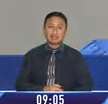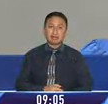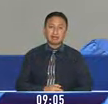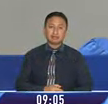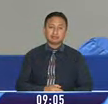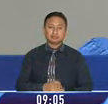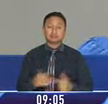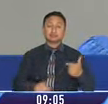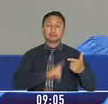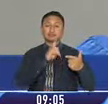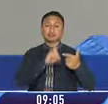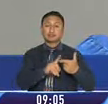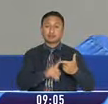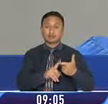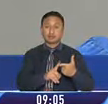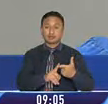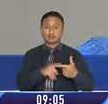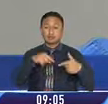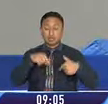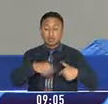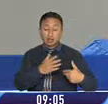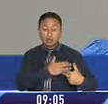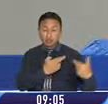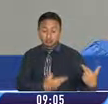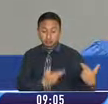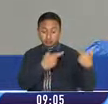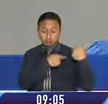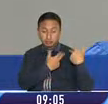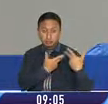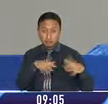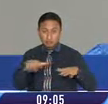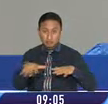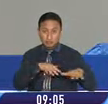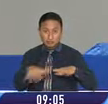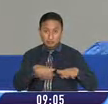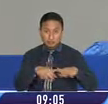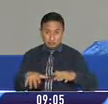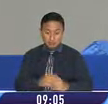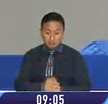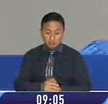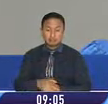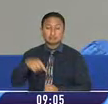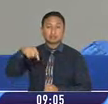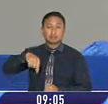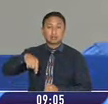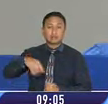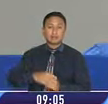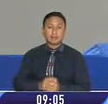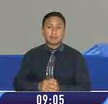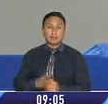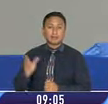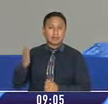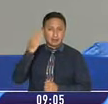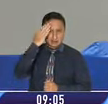las acciones que nos corresponde iniciar o ejecutar a efectos de